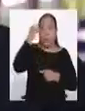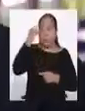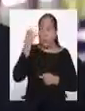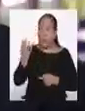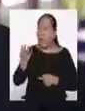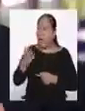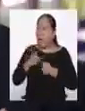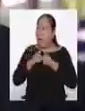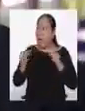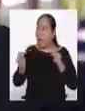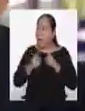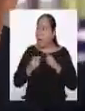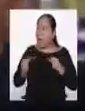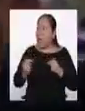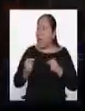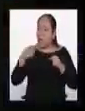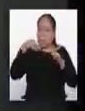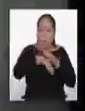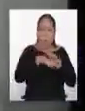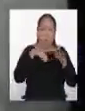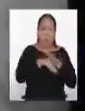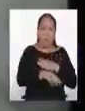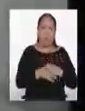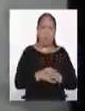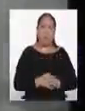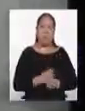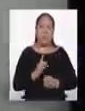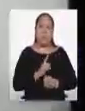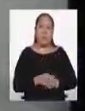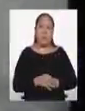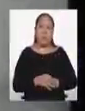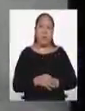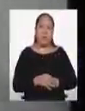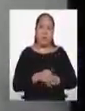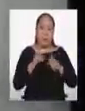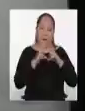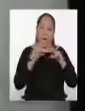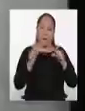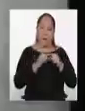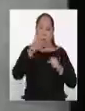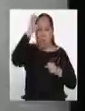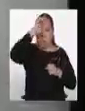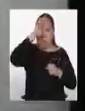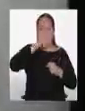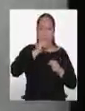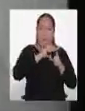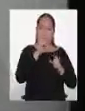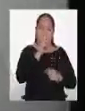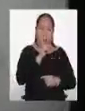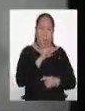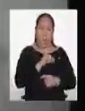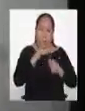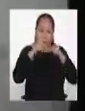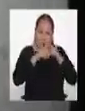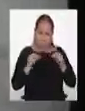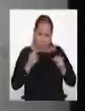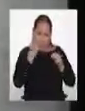¿no? Y eso apareció en los periódicos, ¿no? Obviamente se desmintió y la propia embajada japonesa lo desmintió, ¿no?